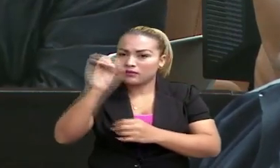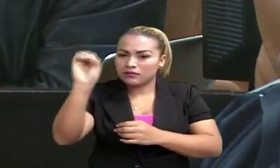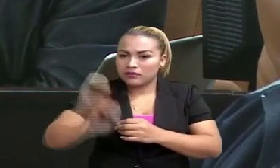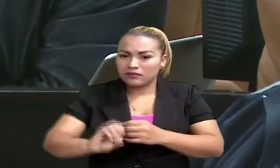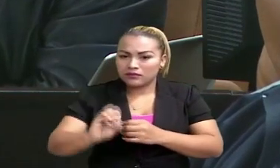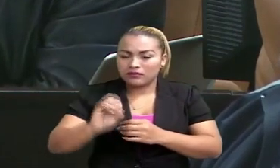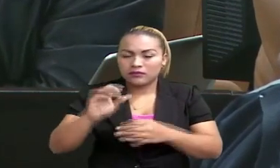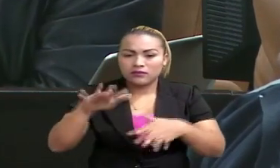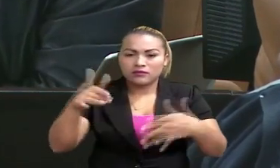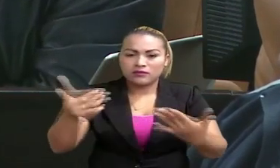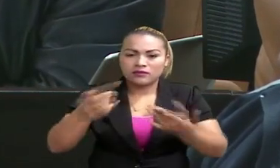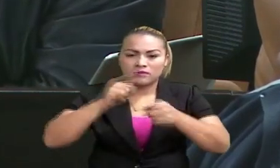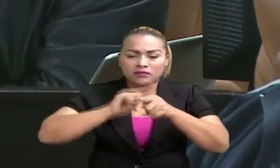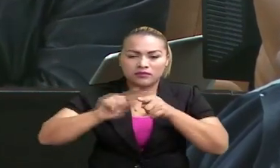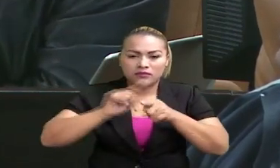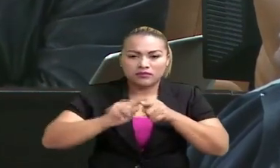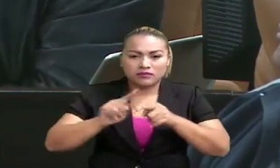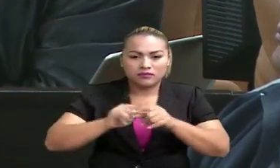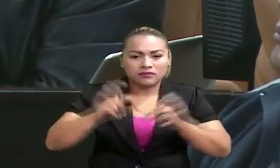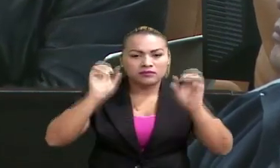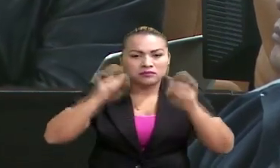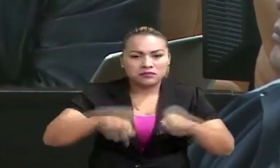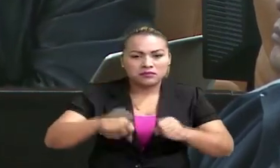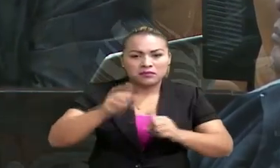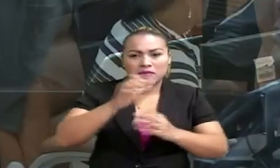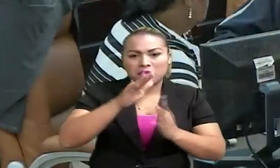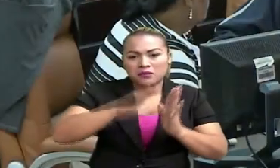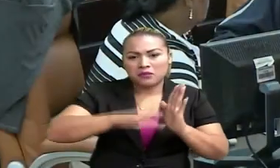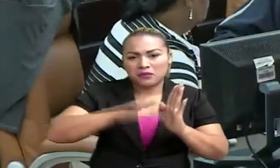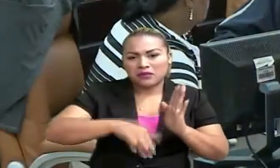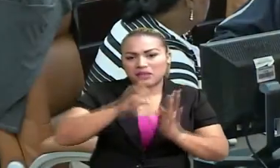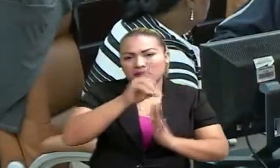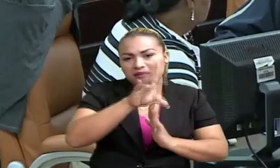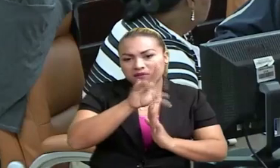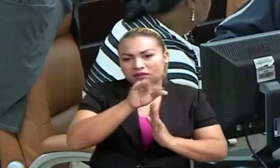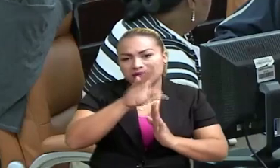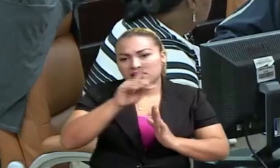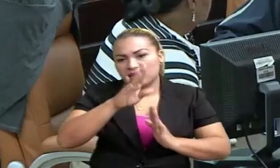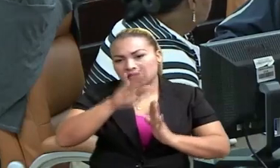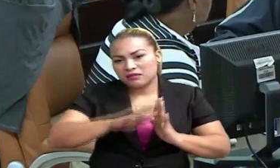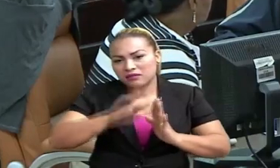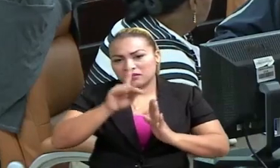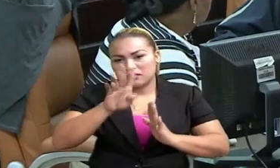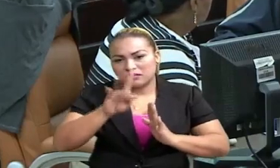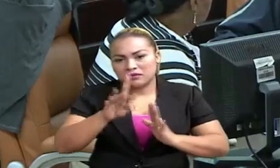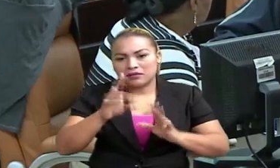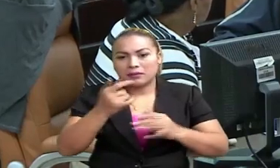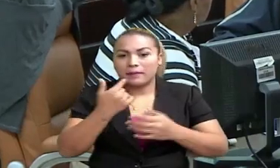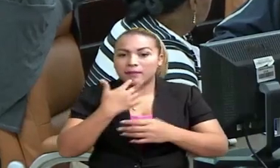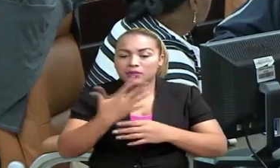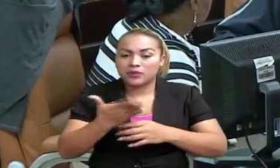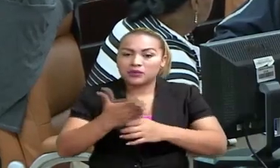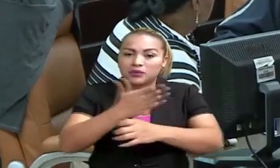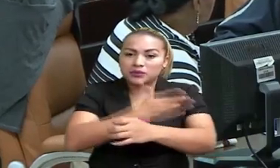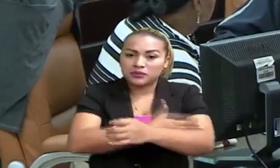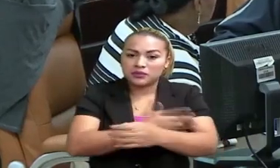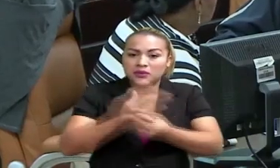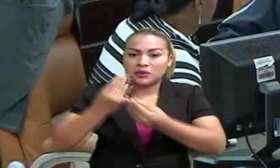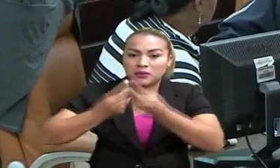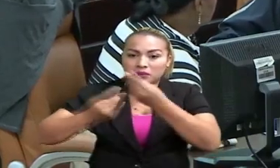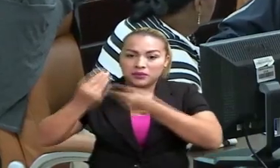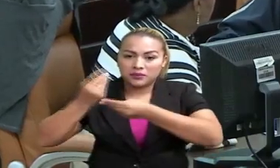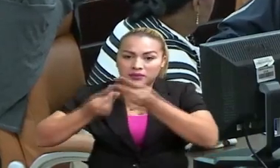si es posible reducirla del 15 al 14 o del 15 al 13 como consecuencia de que nuestra